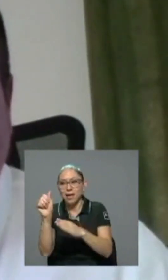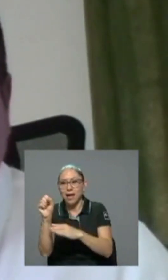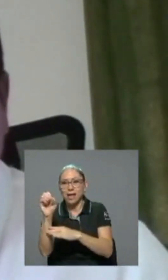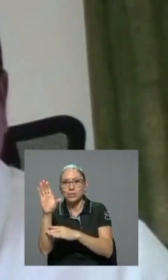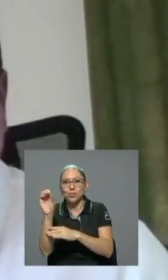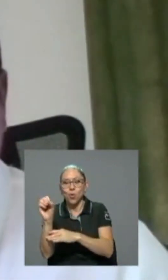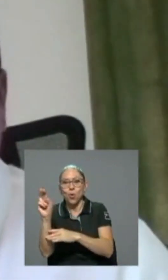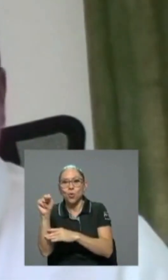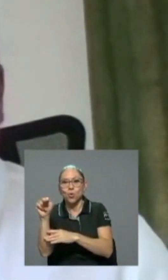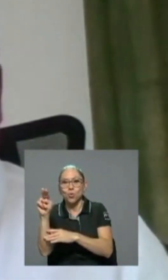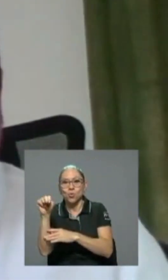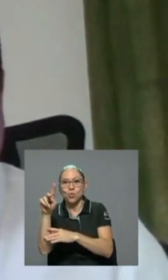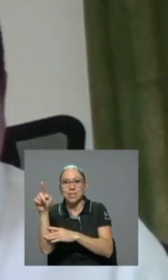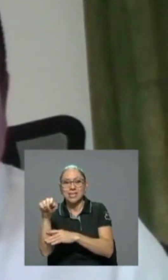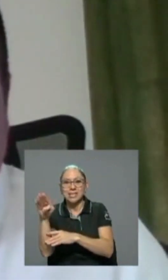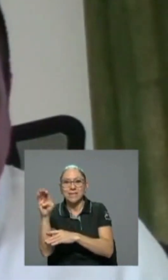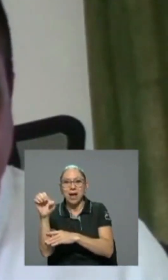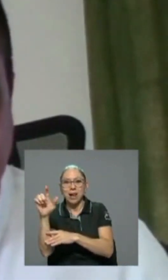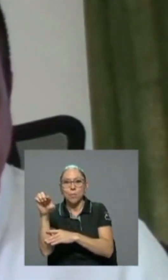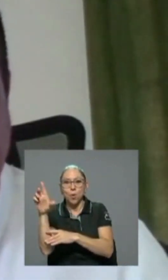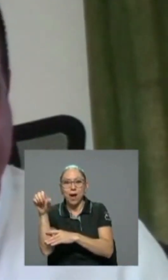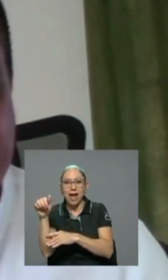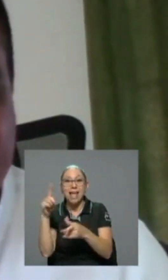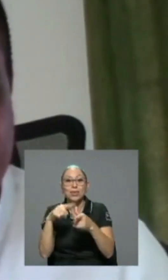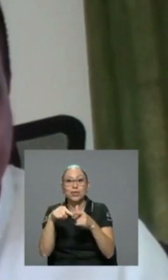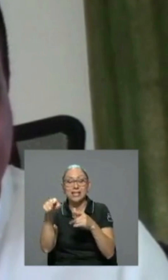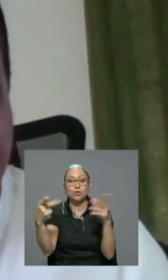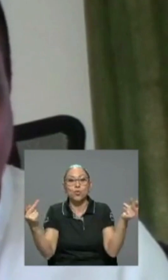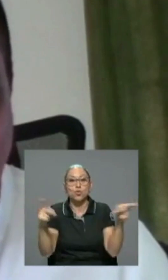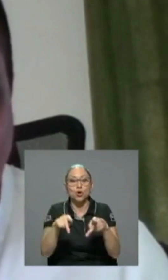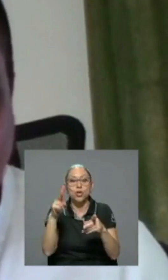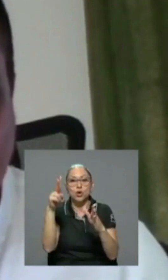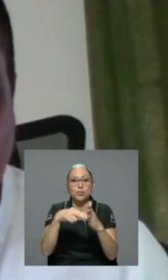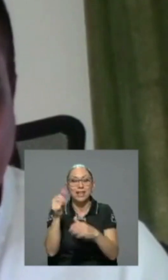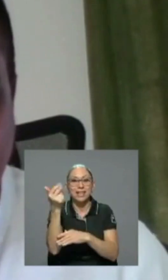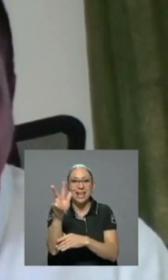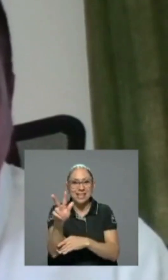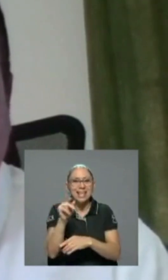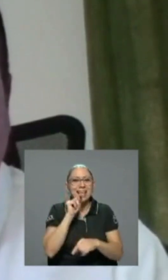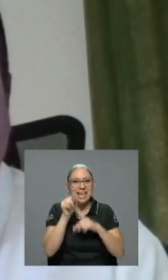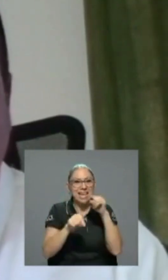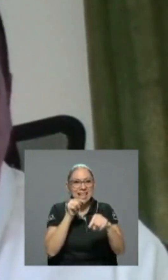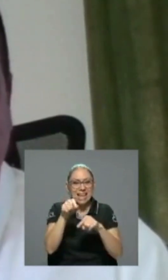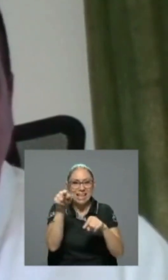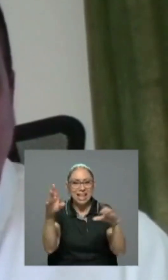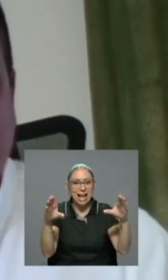en 2013 como parte de las críticas a la conmemoración. También